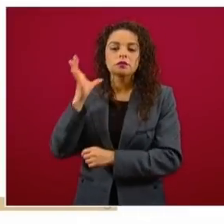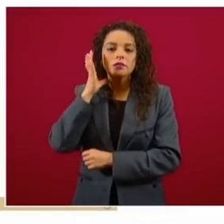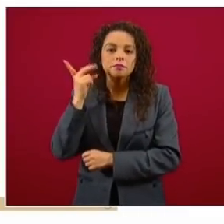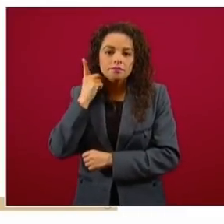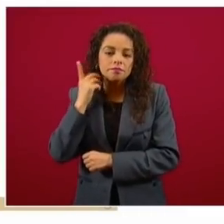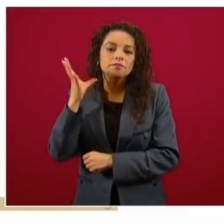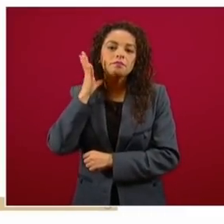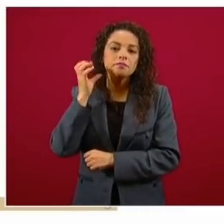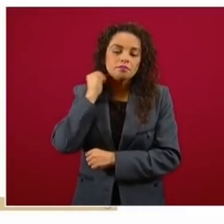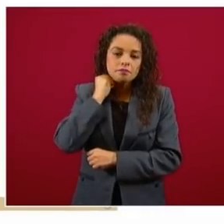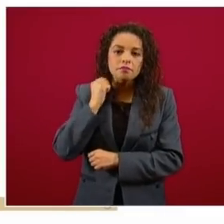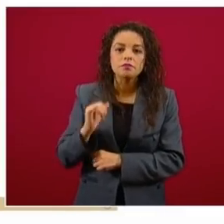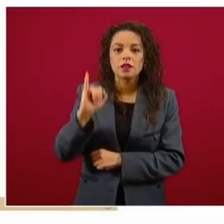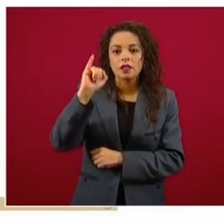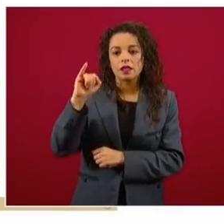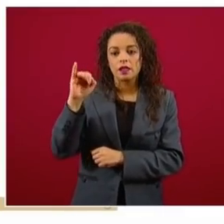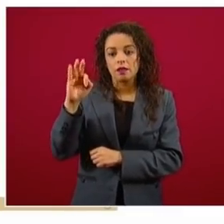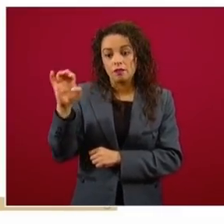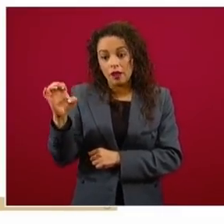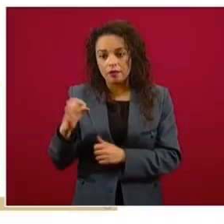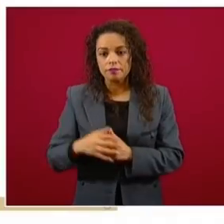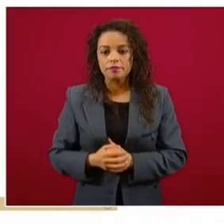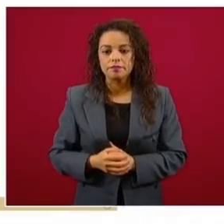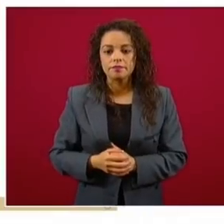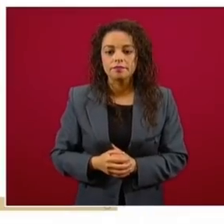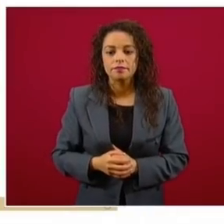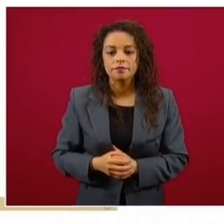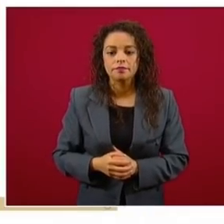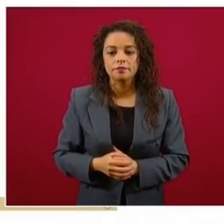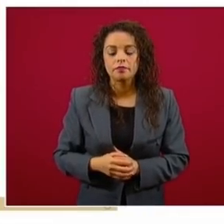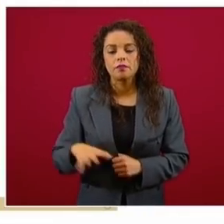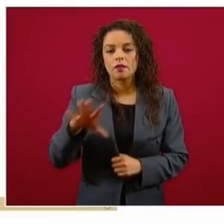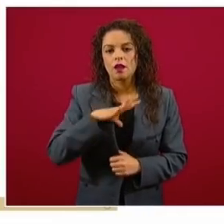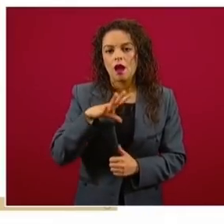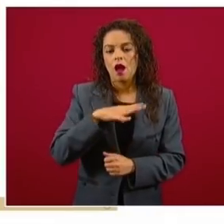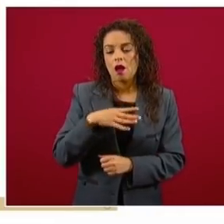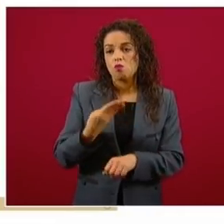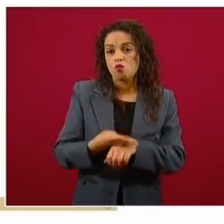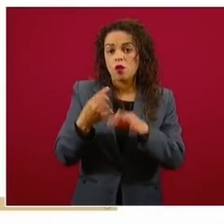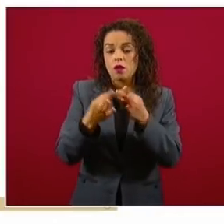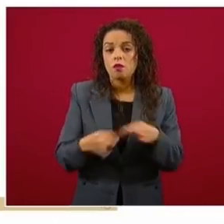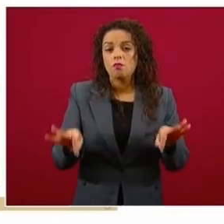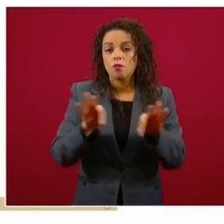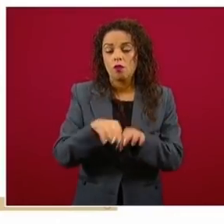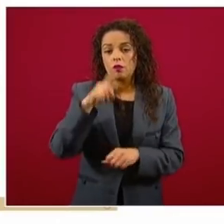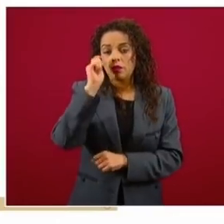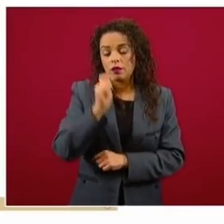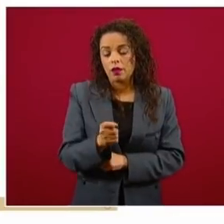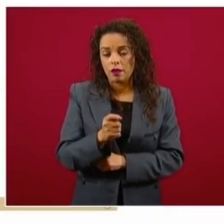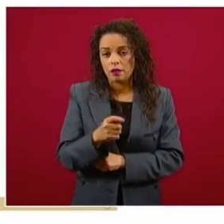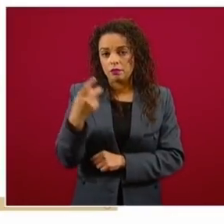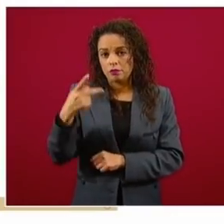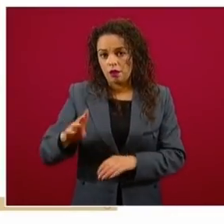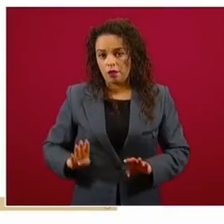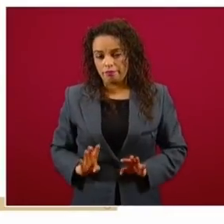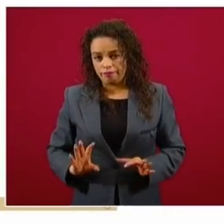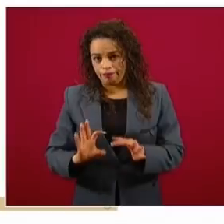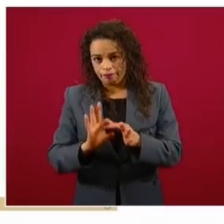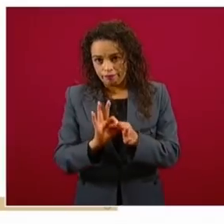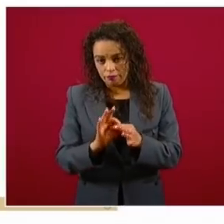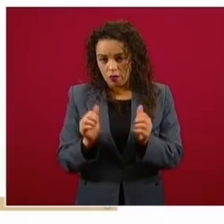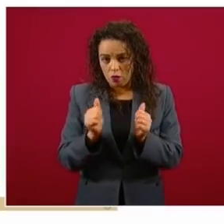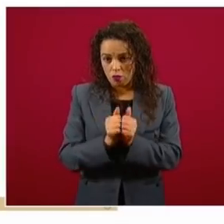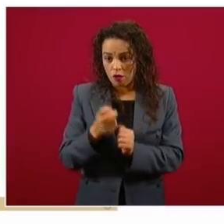Senadores, el IFE. Hay una característica muy importante del gasto asociado y al presupuesto de los